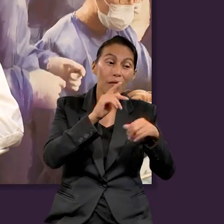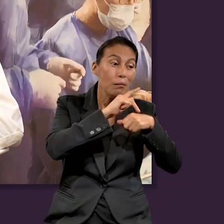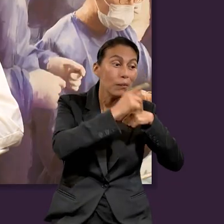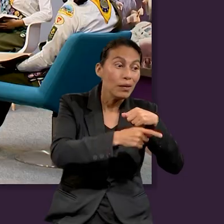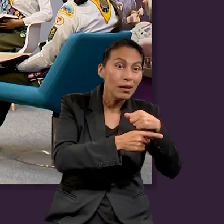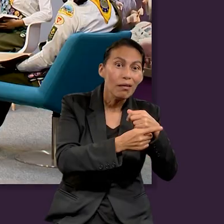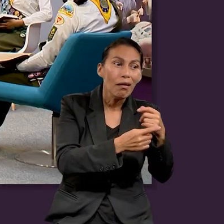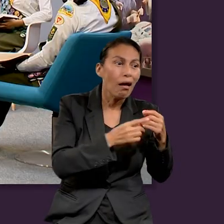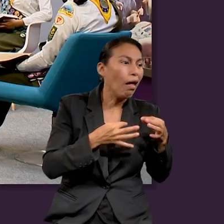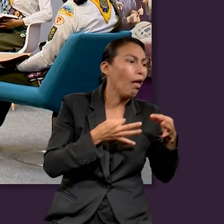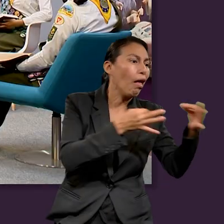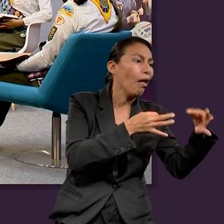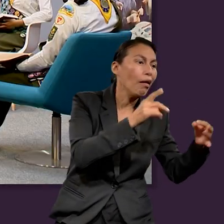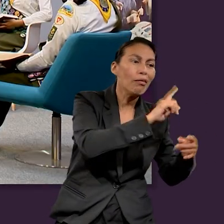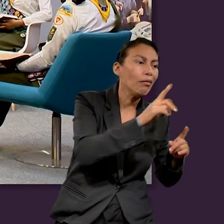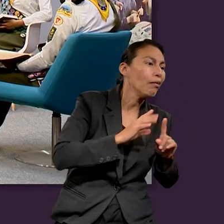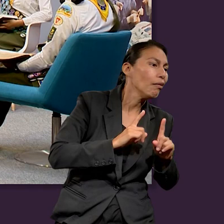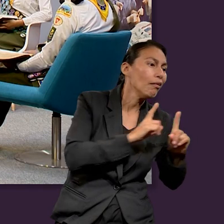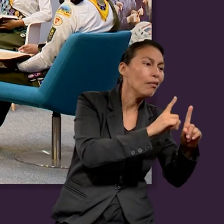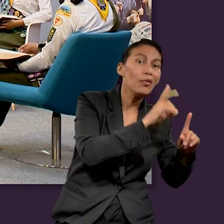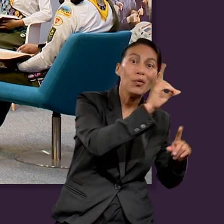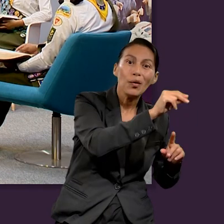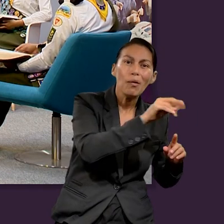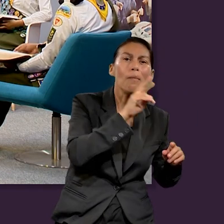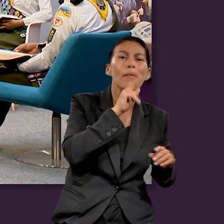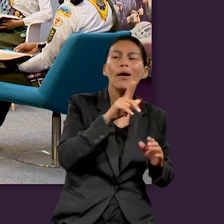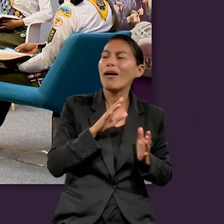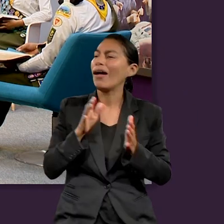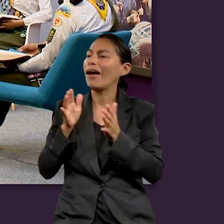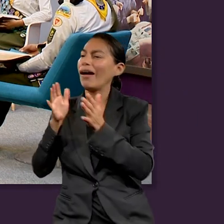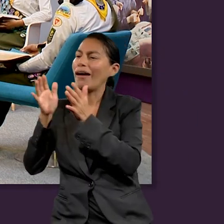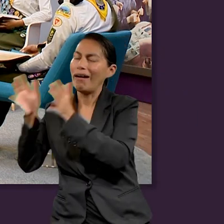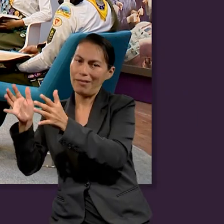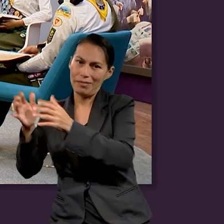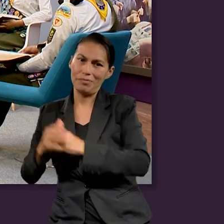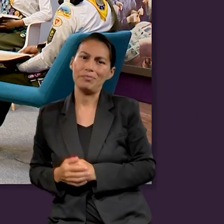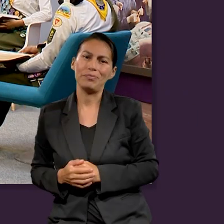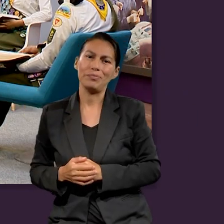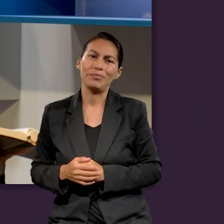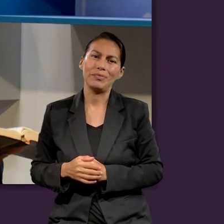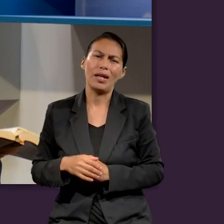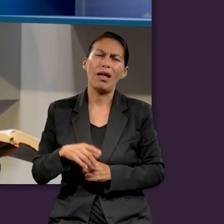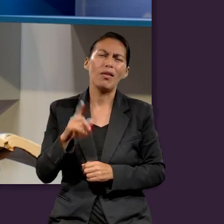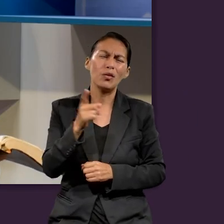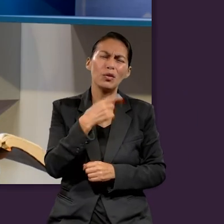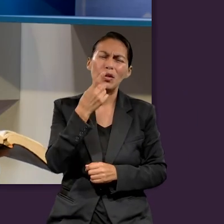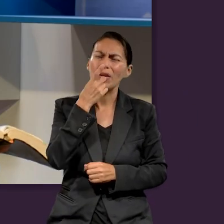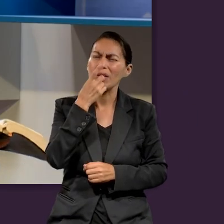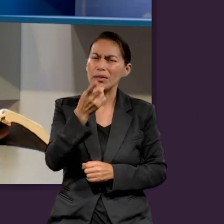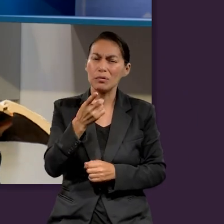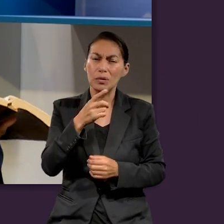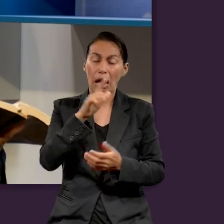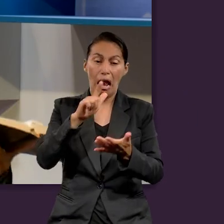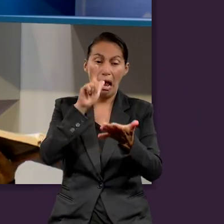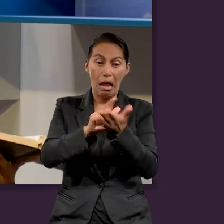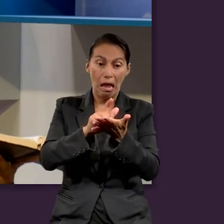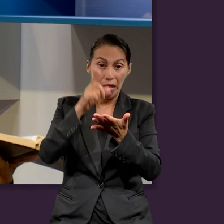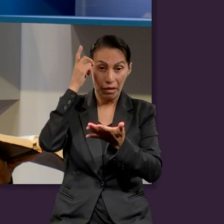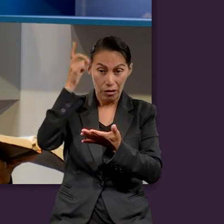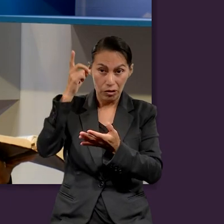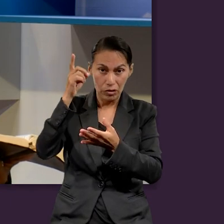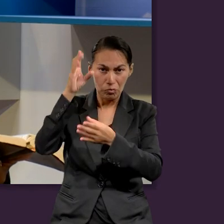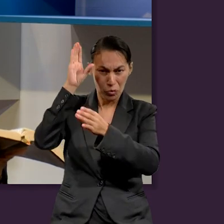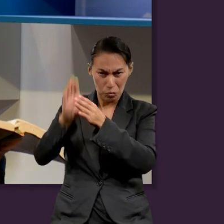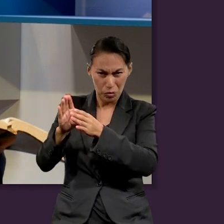una señal grande de decir esto es Peligro no se acerquen vayan al otro bando o sea cuando decimos